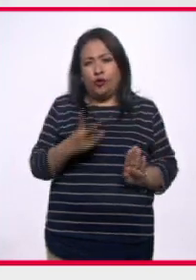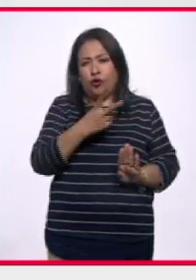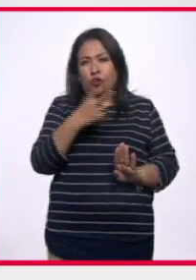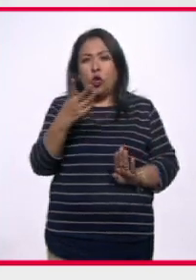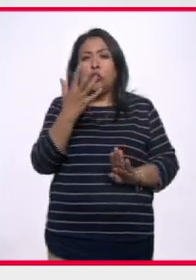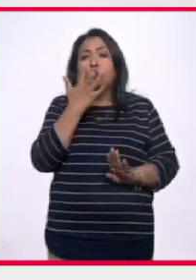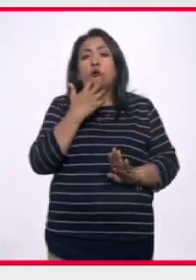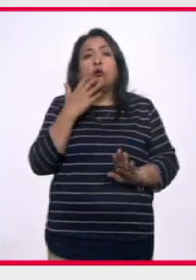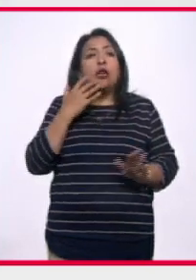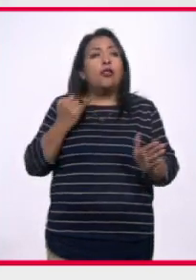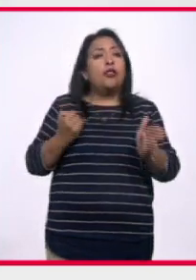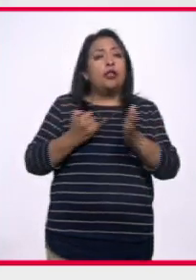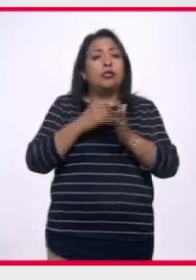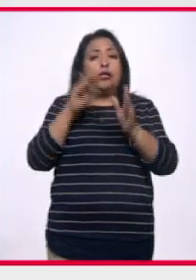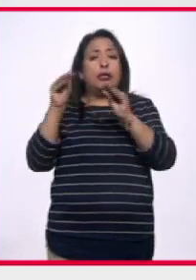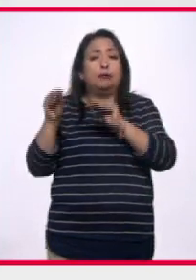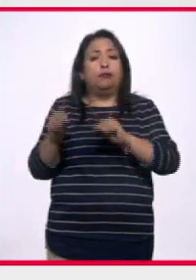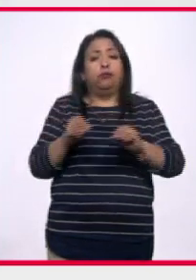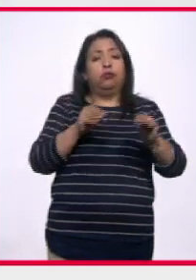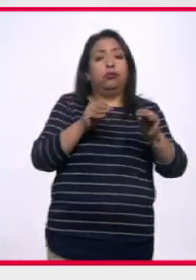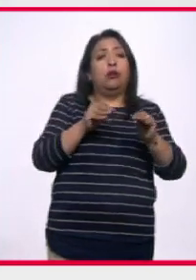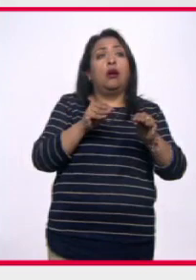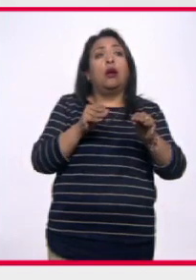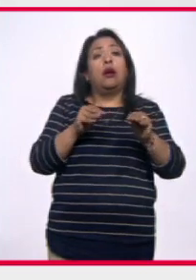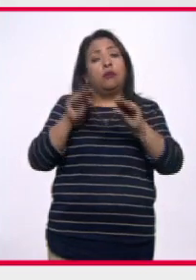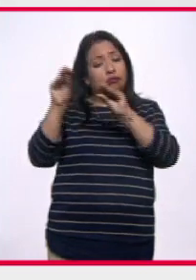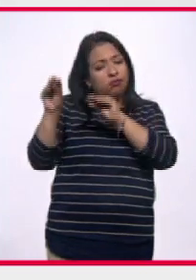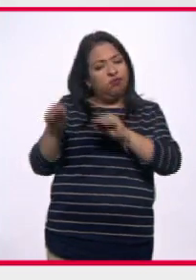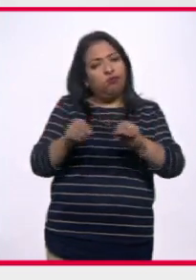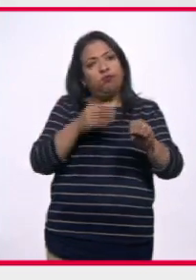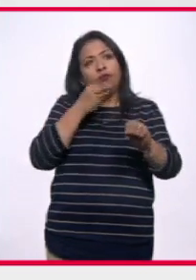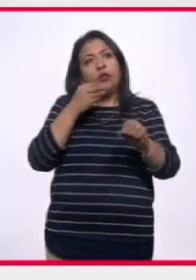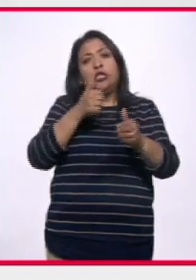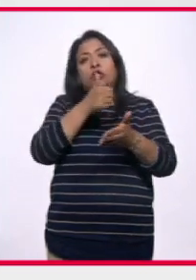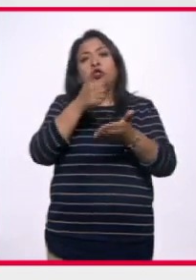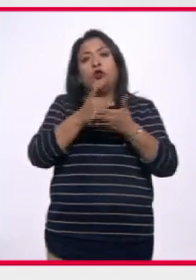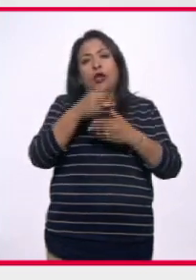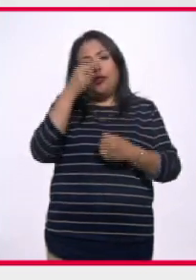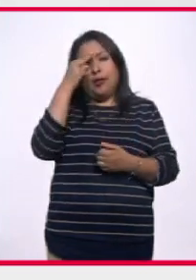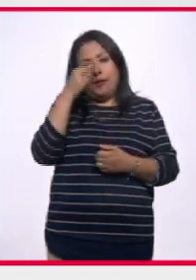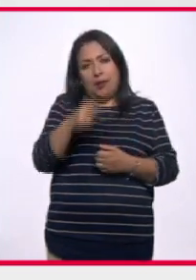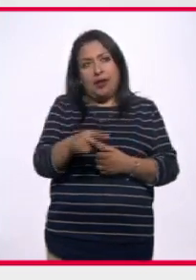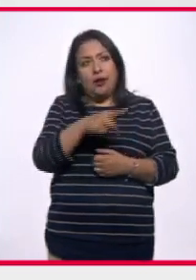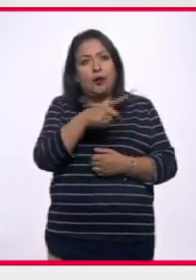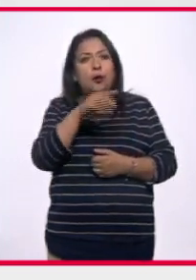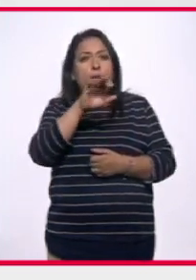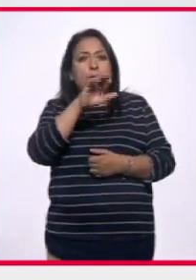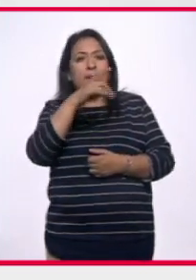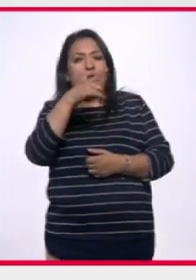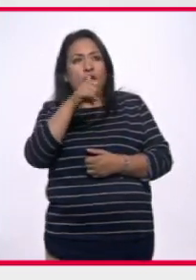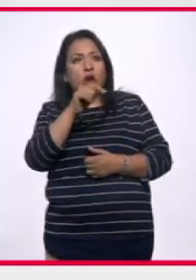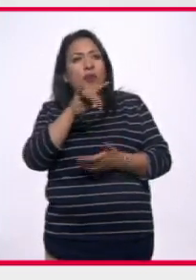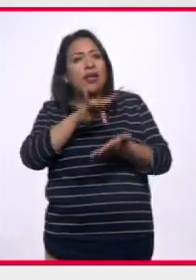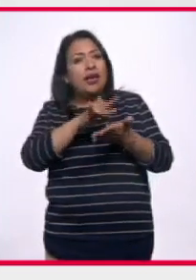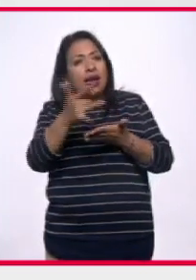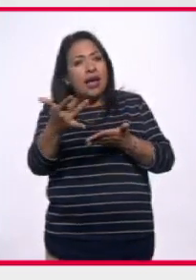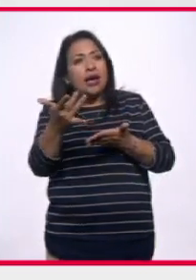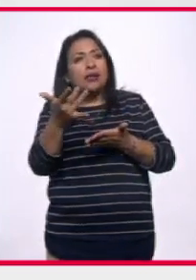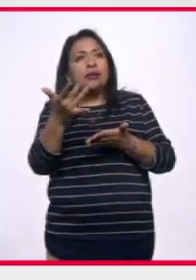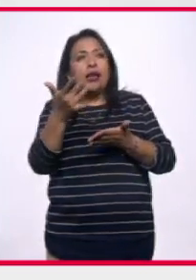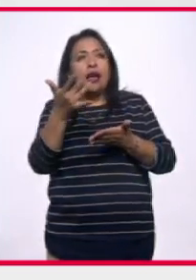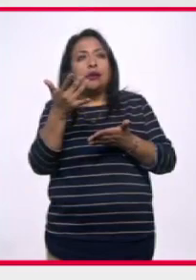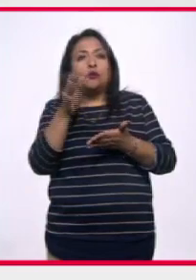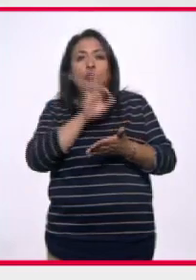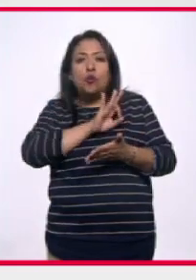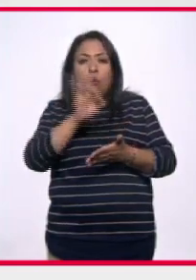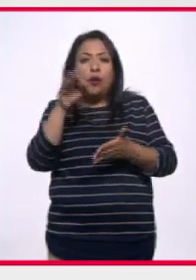decidió emigrar que el destino la llevó a emigrar a la ciudad de méxico- margo gracias por recibirnos gracias